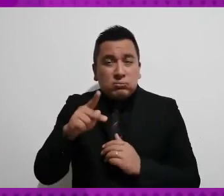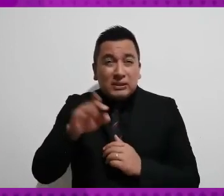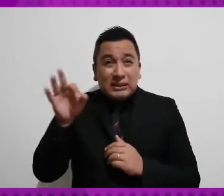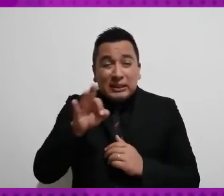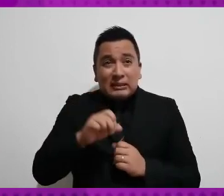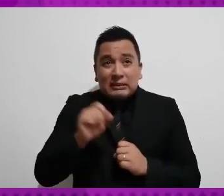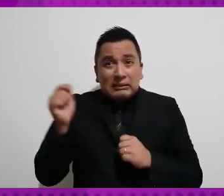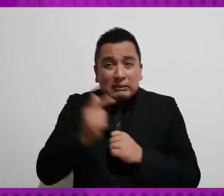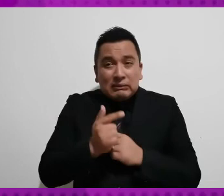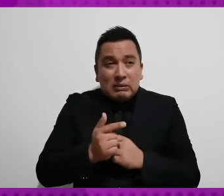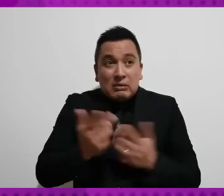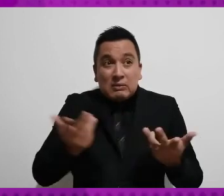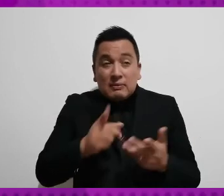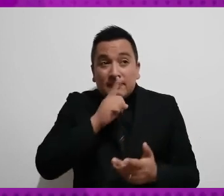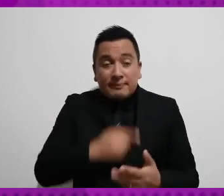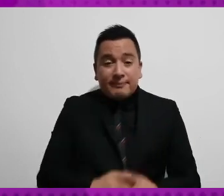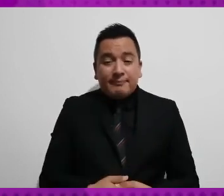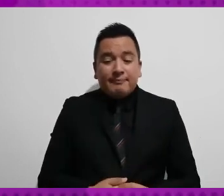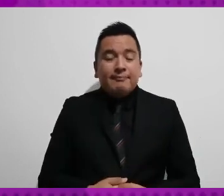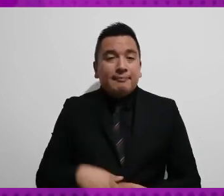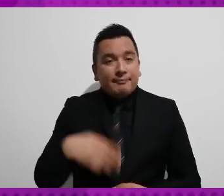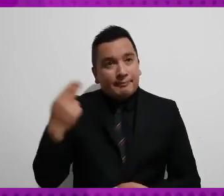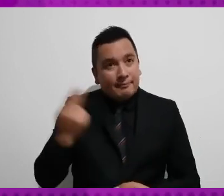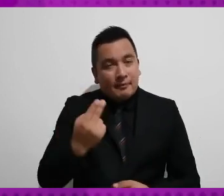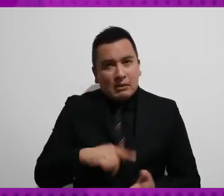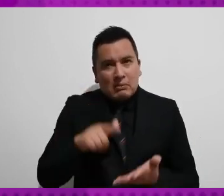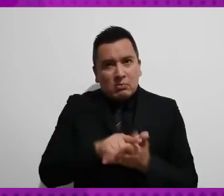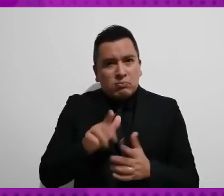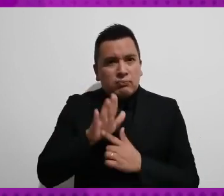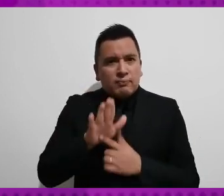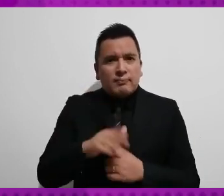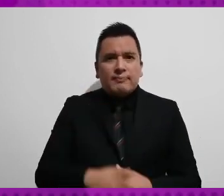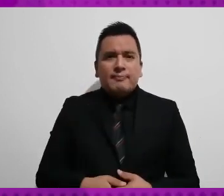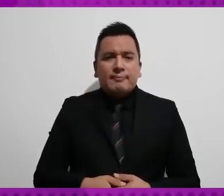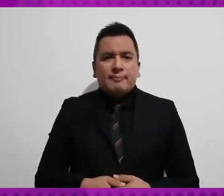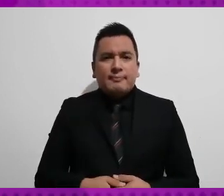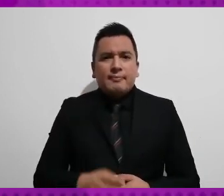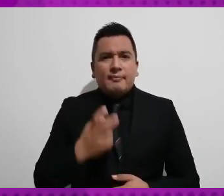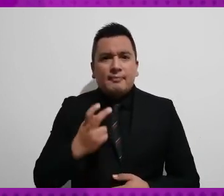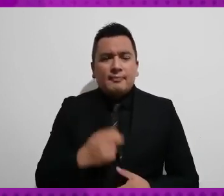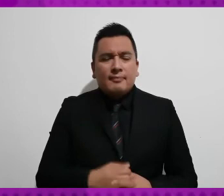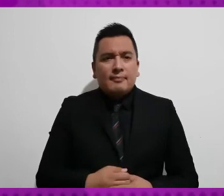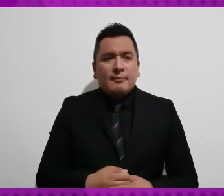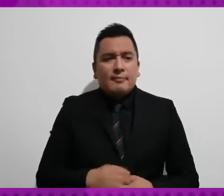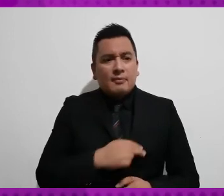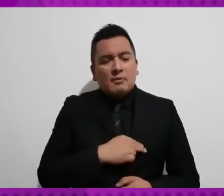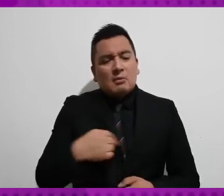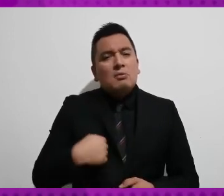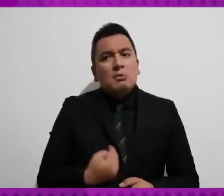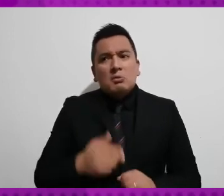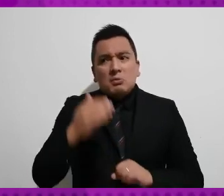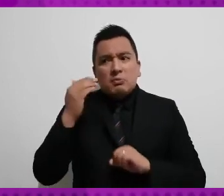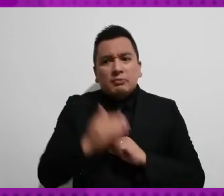desgracia no son aplicadas, pues se tendrá que proceder por los cauces legales y esa será una manera también en que vamos a